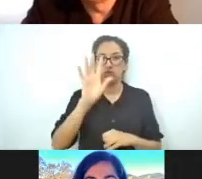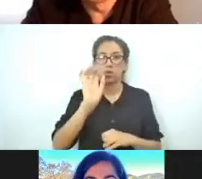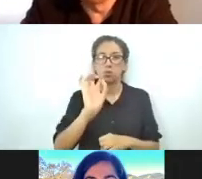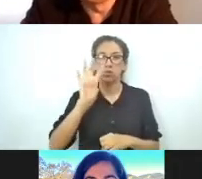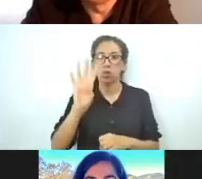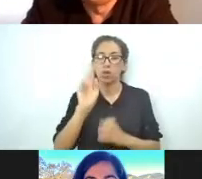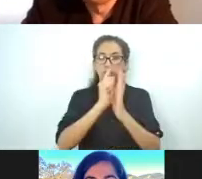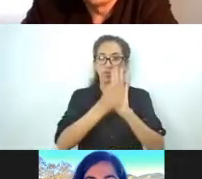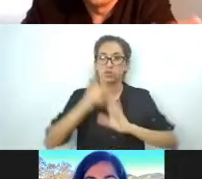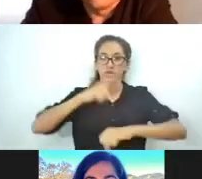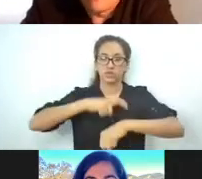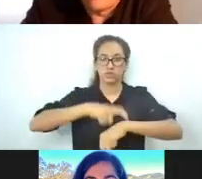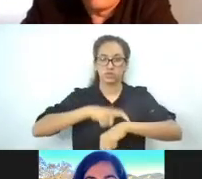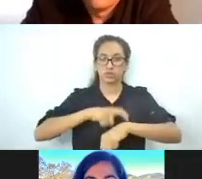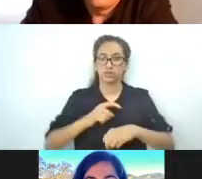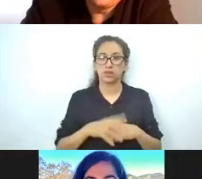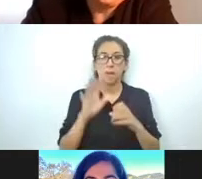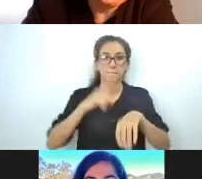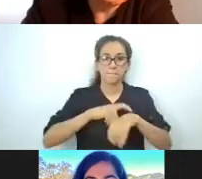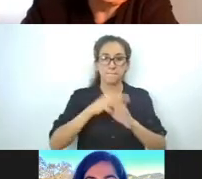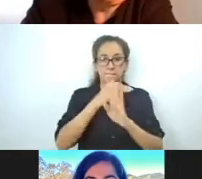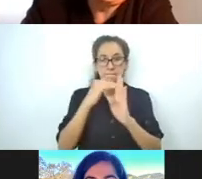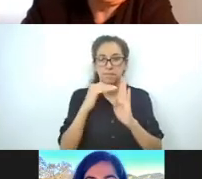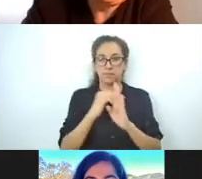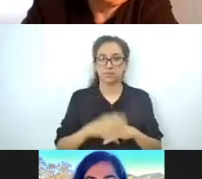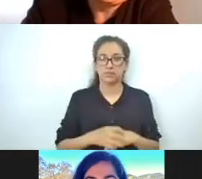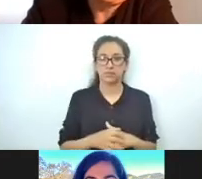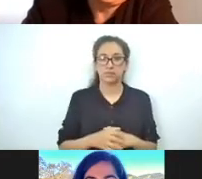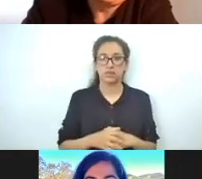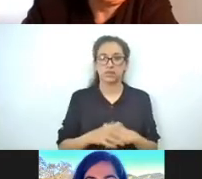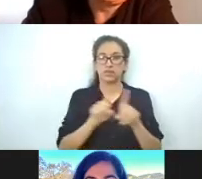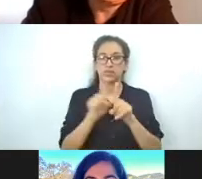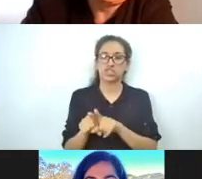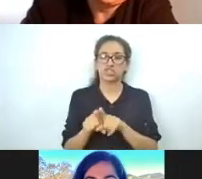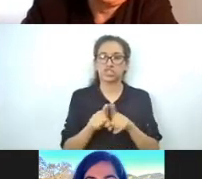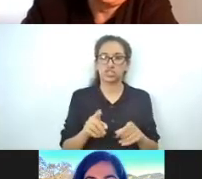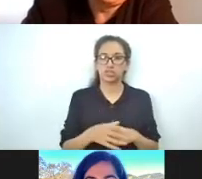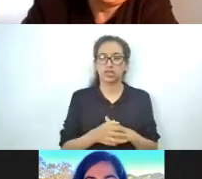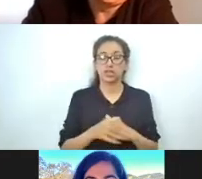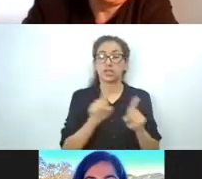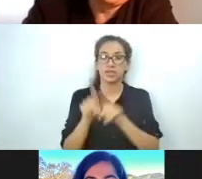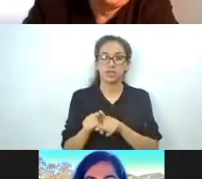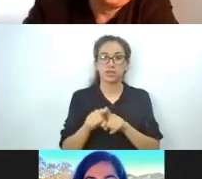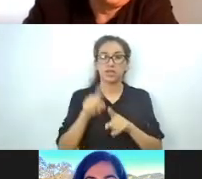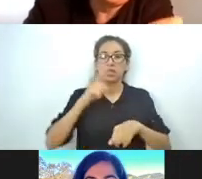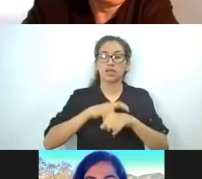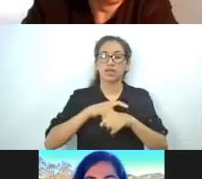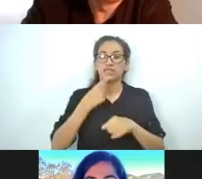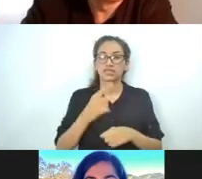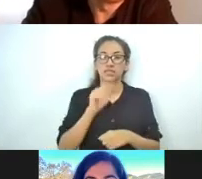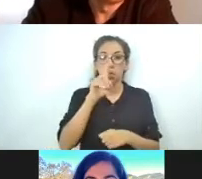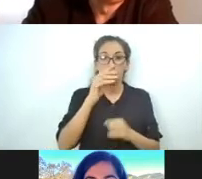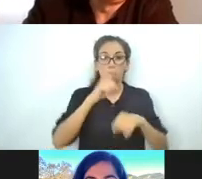5.4 minutos como tiempo promedio. Y aplicando estadística vienen los percentiles, entonces es ahí donde dicen que si uno demora